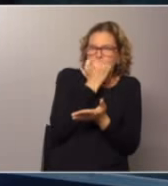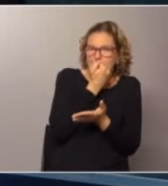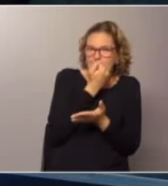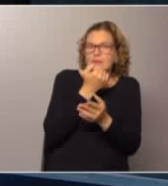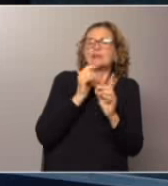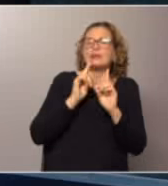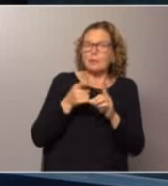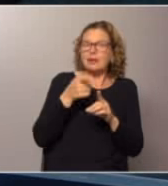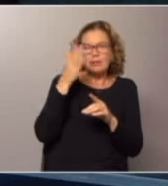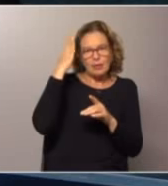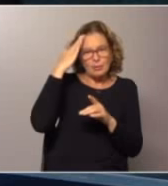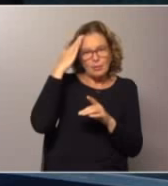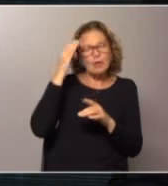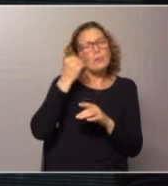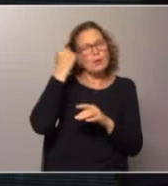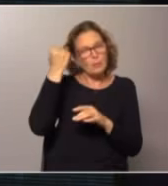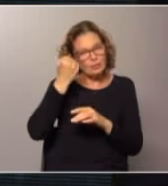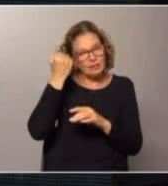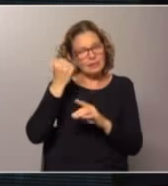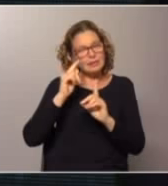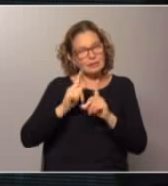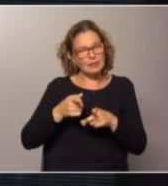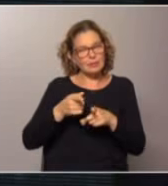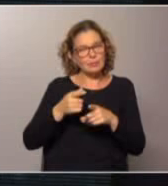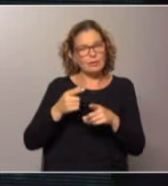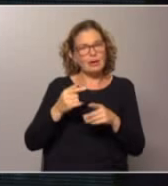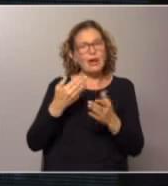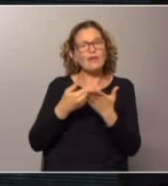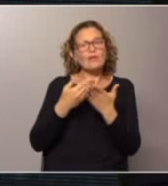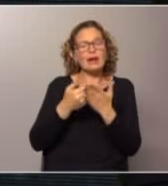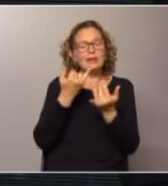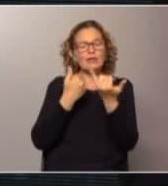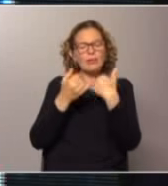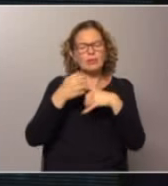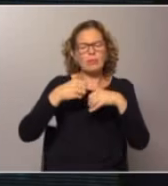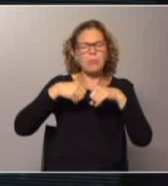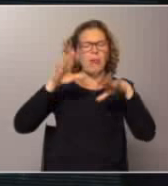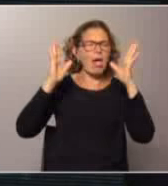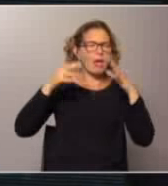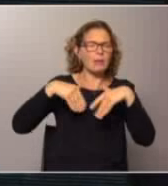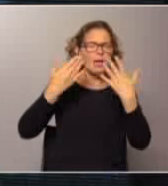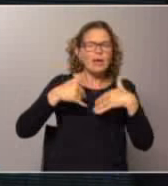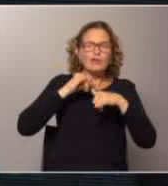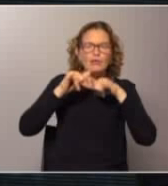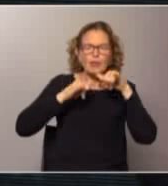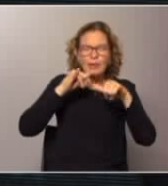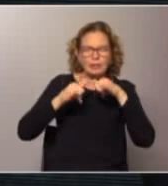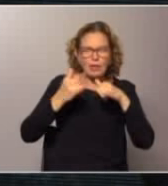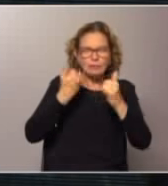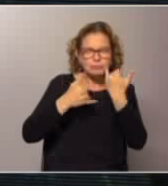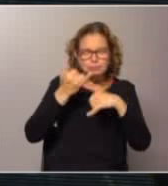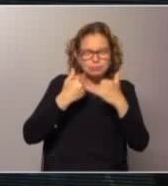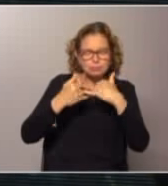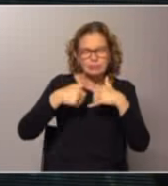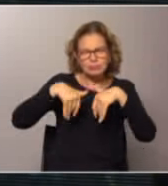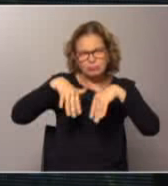importante para bajar para bajar la incidencia de la desinformación deliberada verdad porque digamos la teoría de la libertad